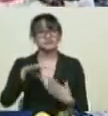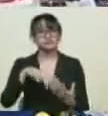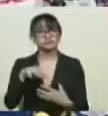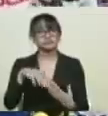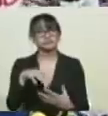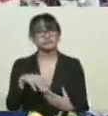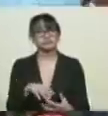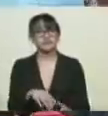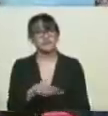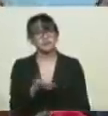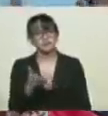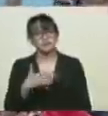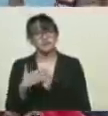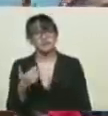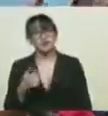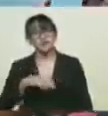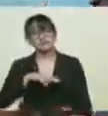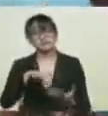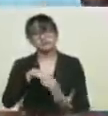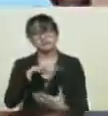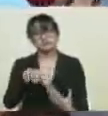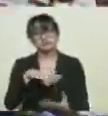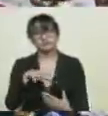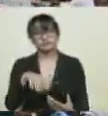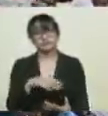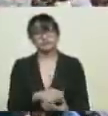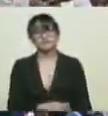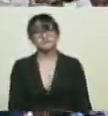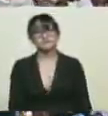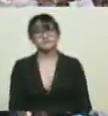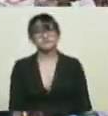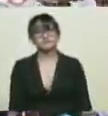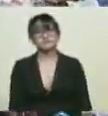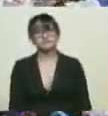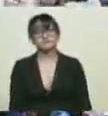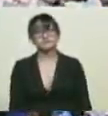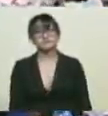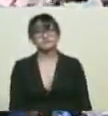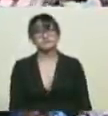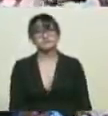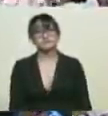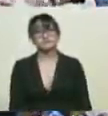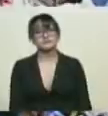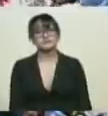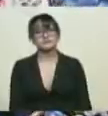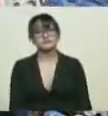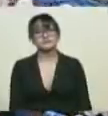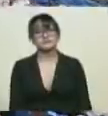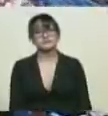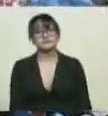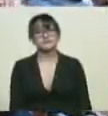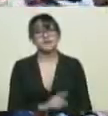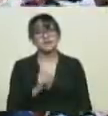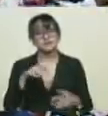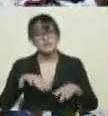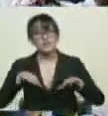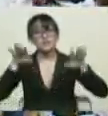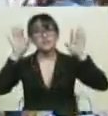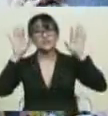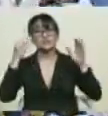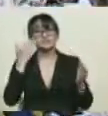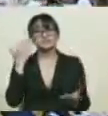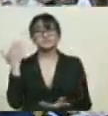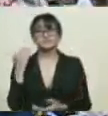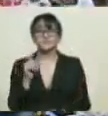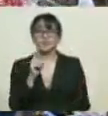Bueno, si ustedes quieren bochinche, vamos a hacer una ola desde aquí para atrás. A